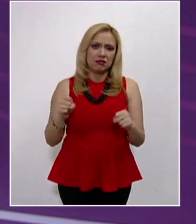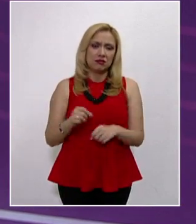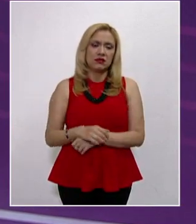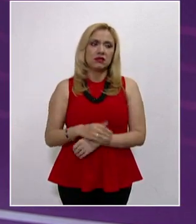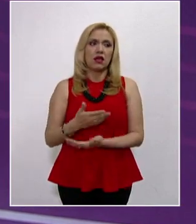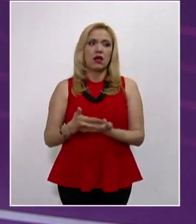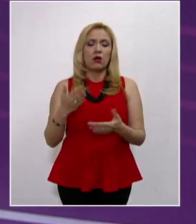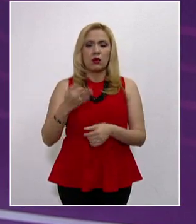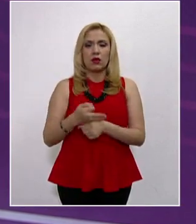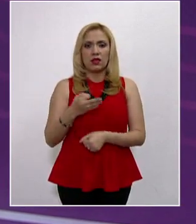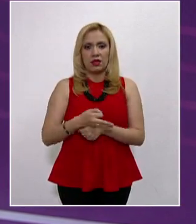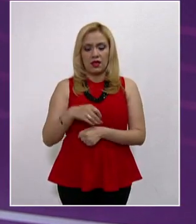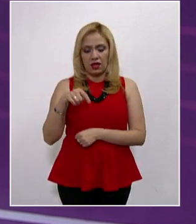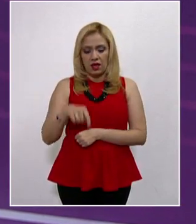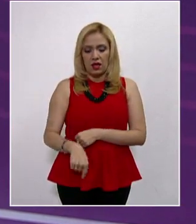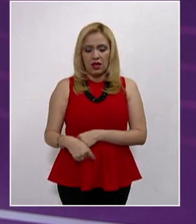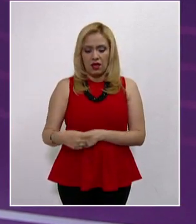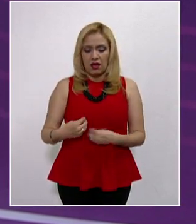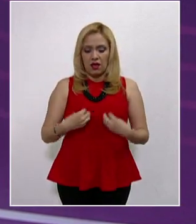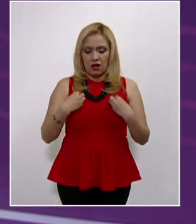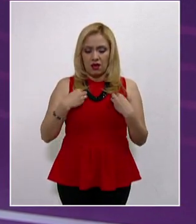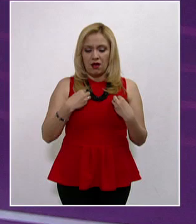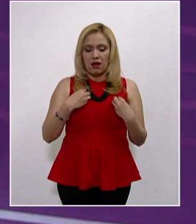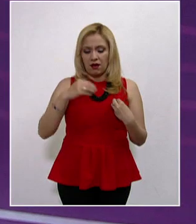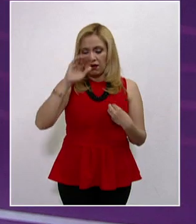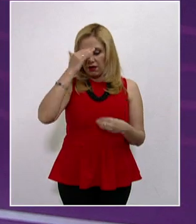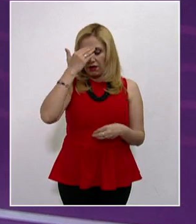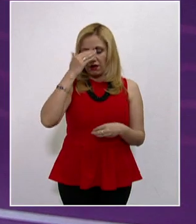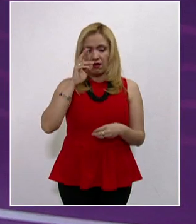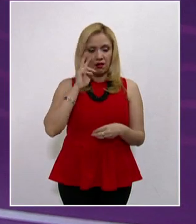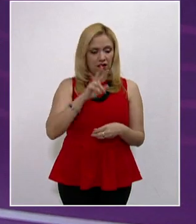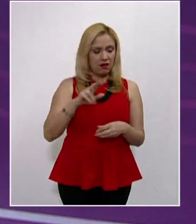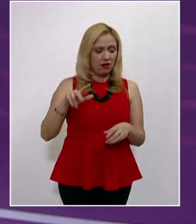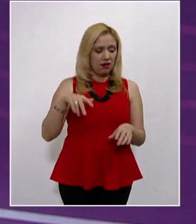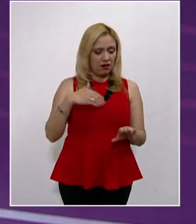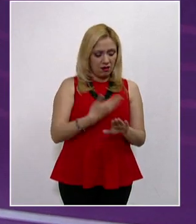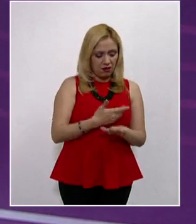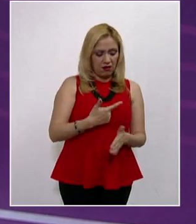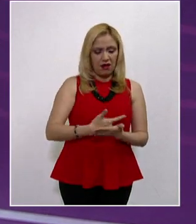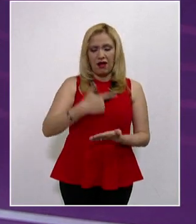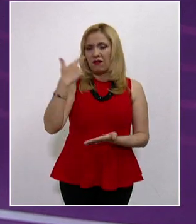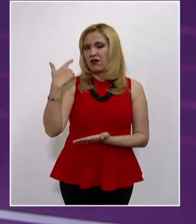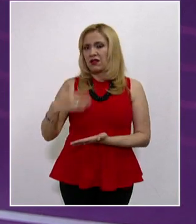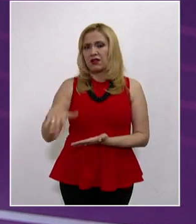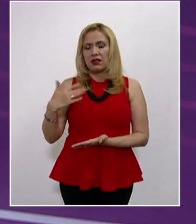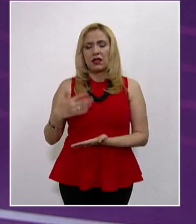que hemos vivido nosotros al acompañar a varias víctimas de violaciones graves es que justo